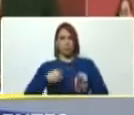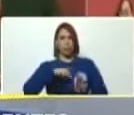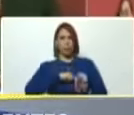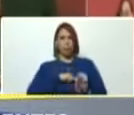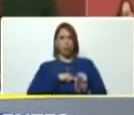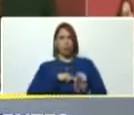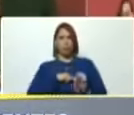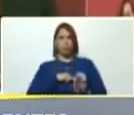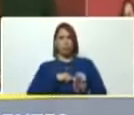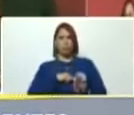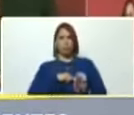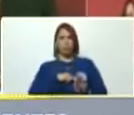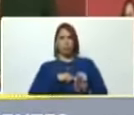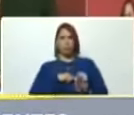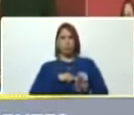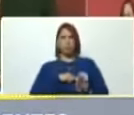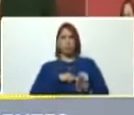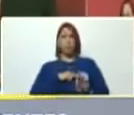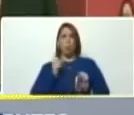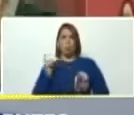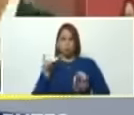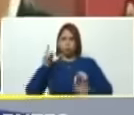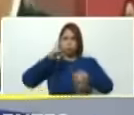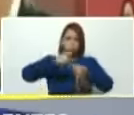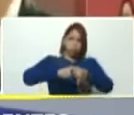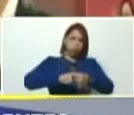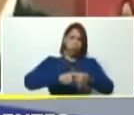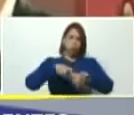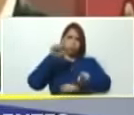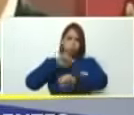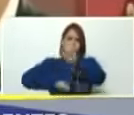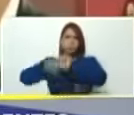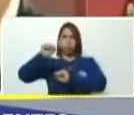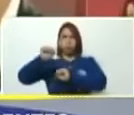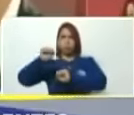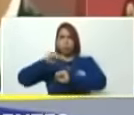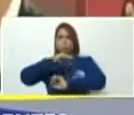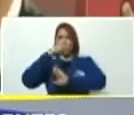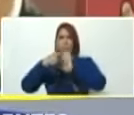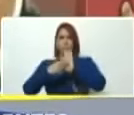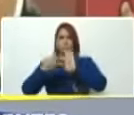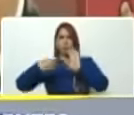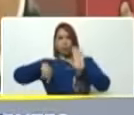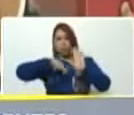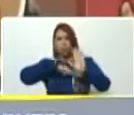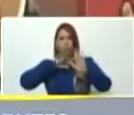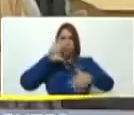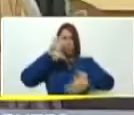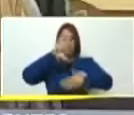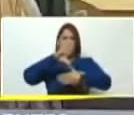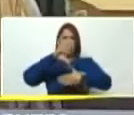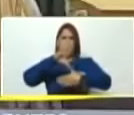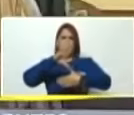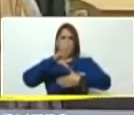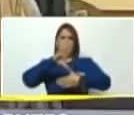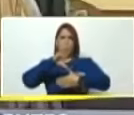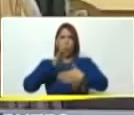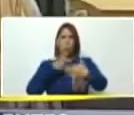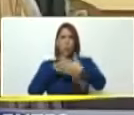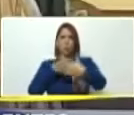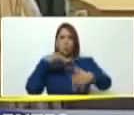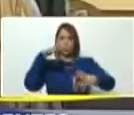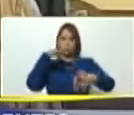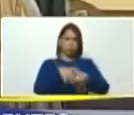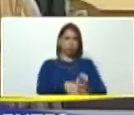sumamos al repudio general de nuestro continente a la discriminación, a